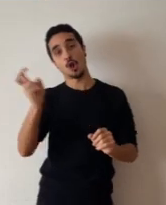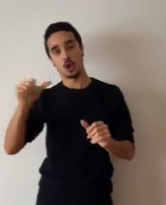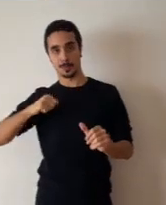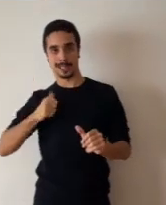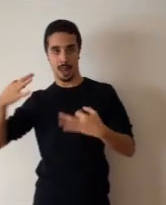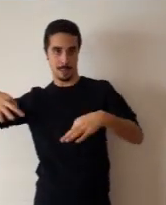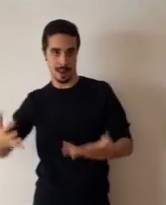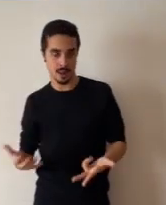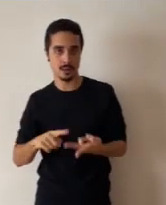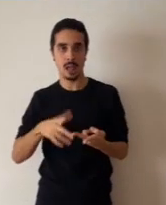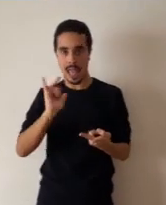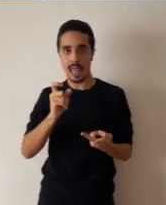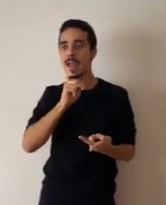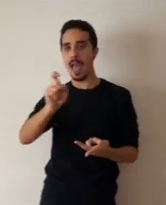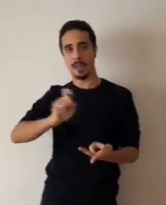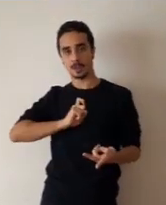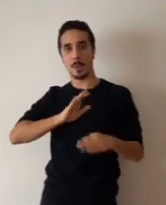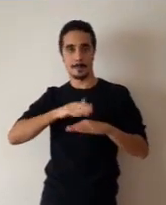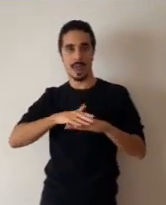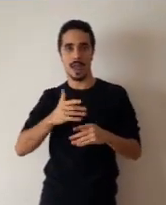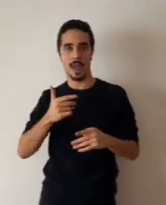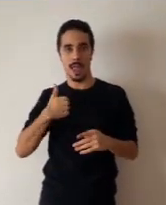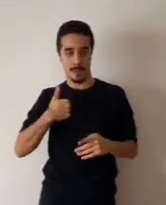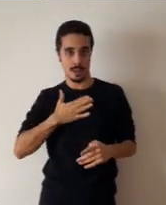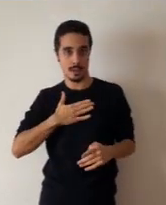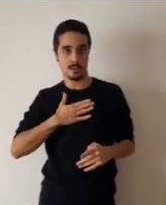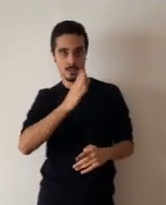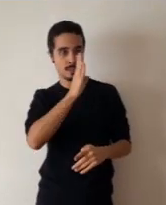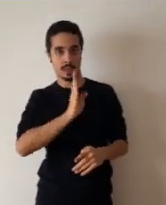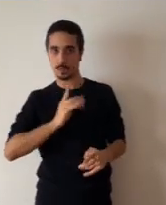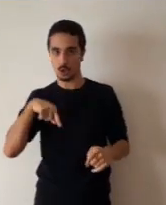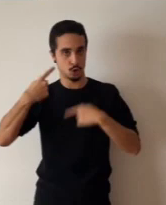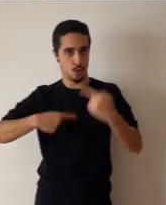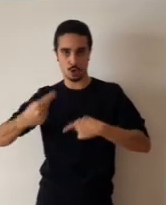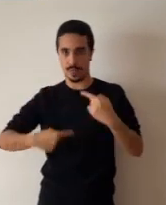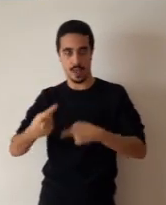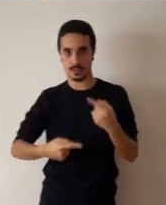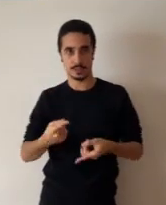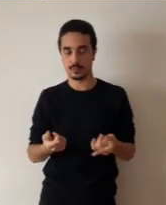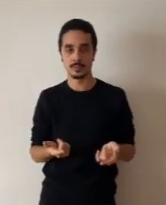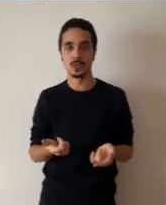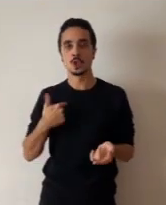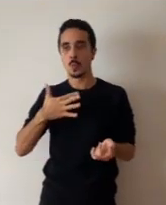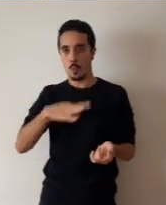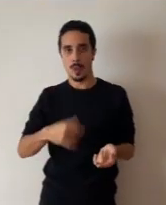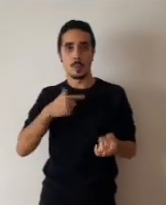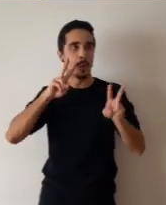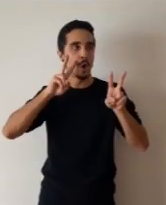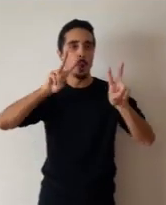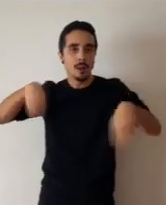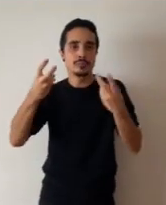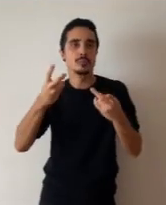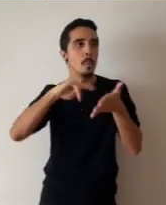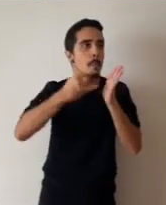otro en el hospital, con el aviso de que nos pueden localizar. Bueno, a mí me localizan todos los días y puedo